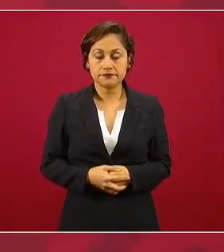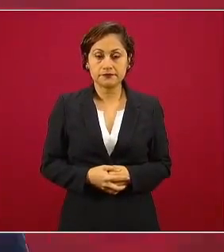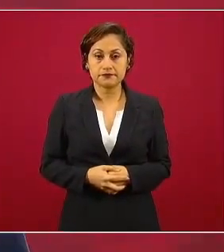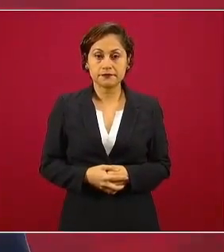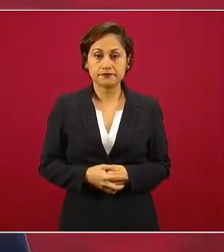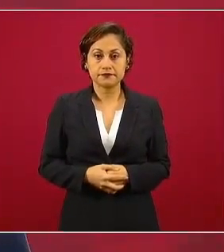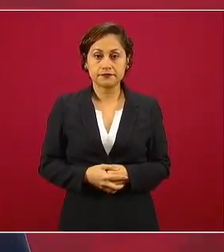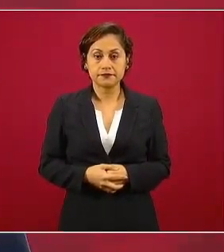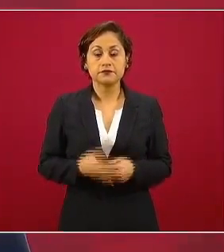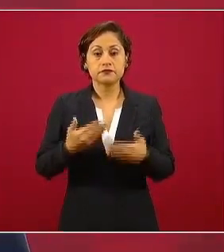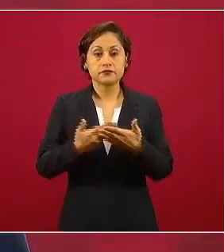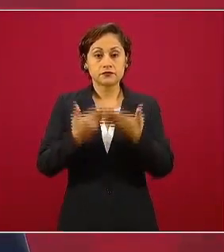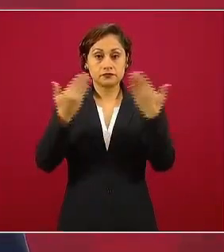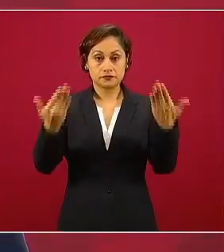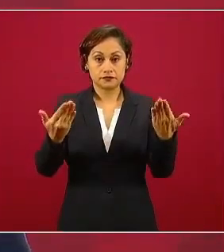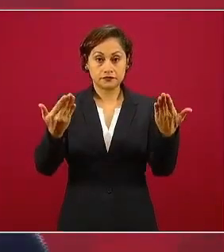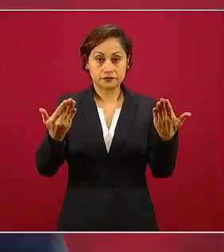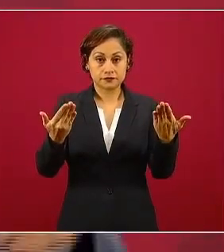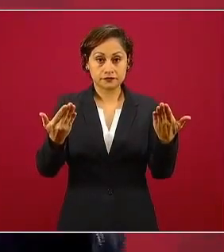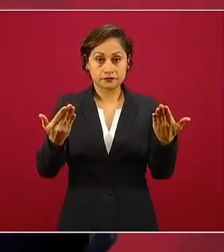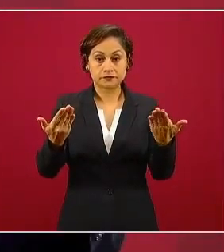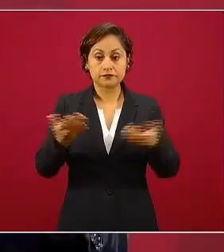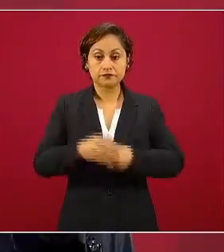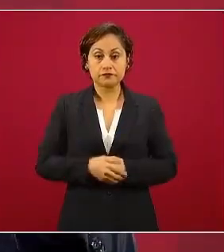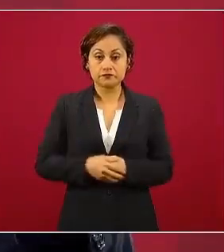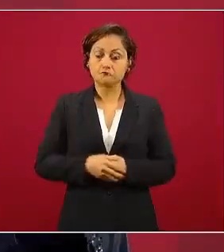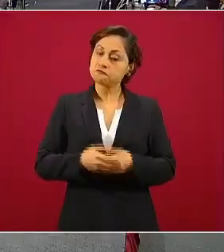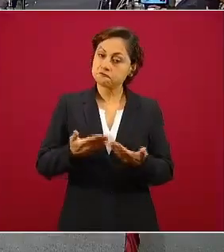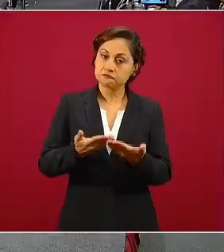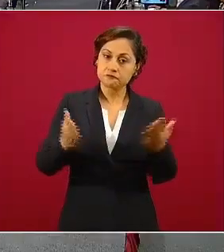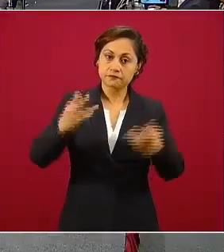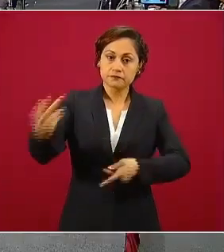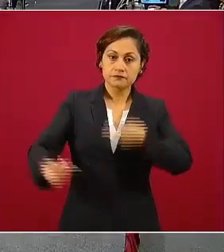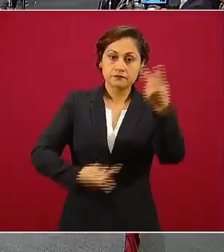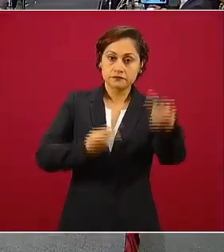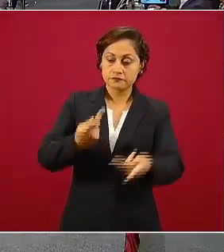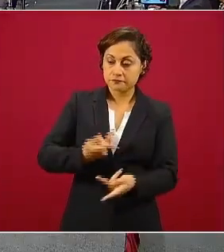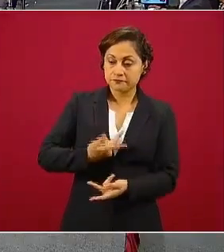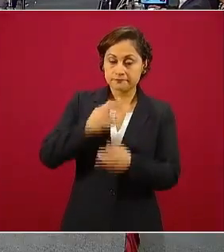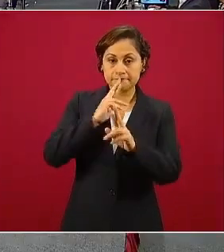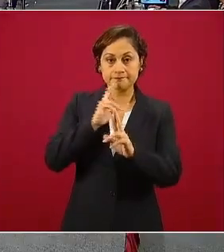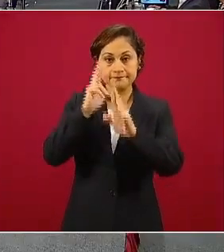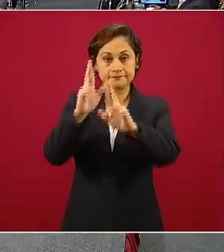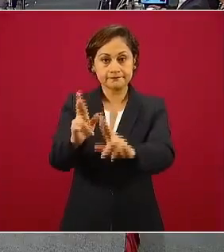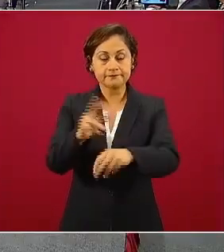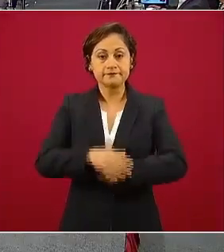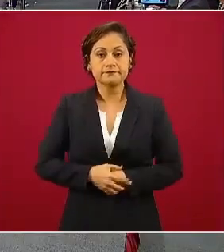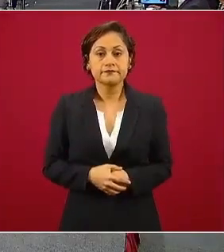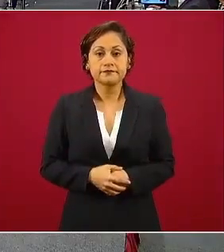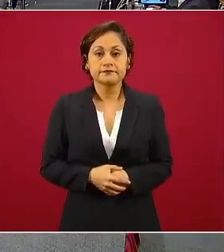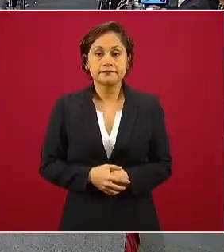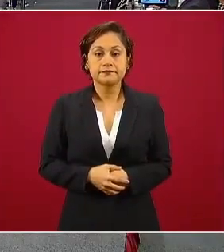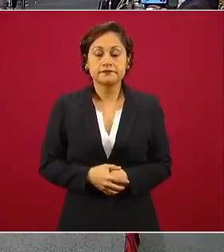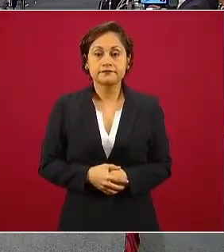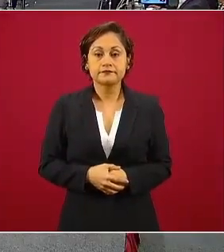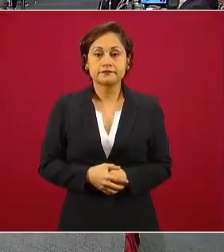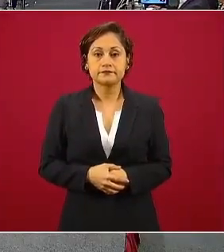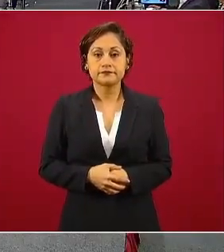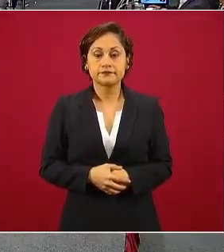Ustedes tienen la palabra, vamos a contestar preguntas el día de hoy, como